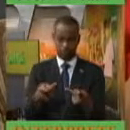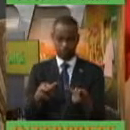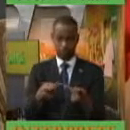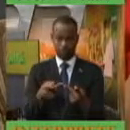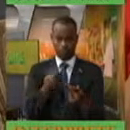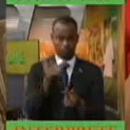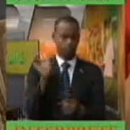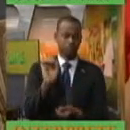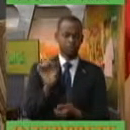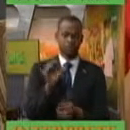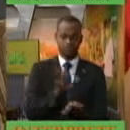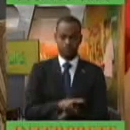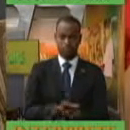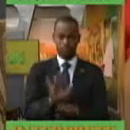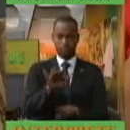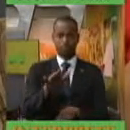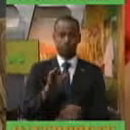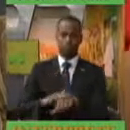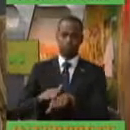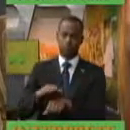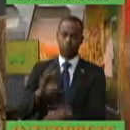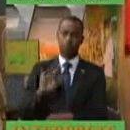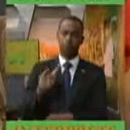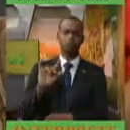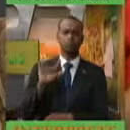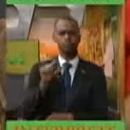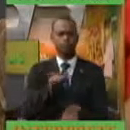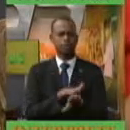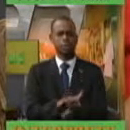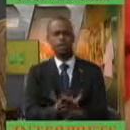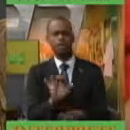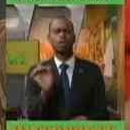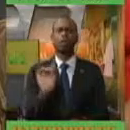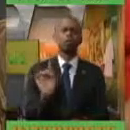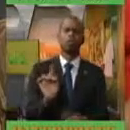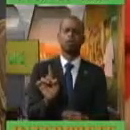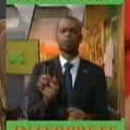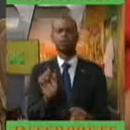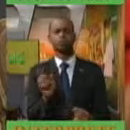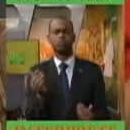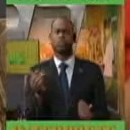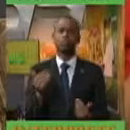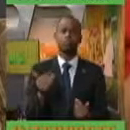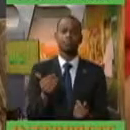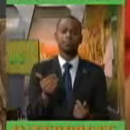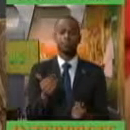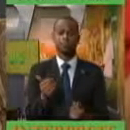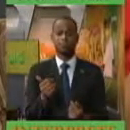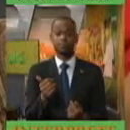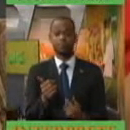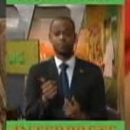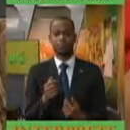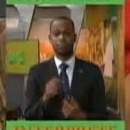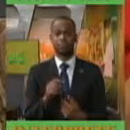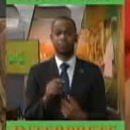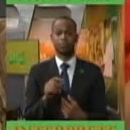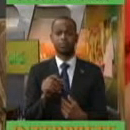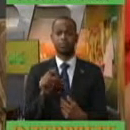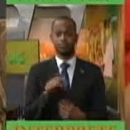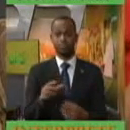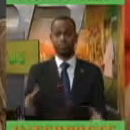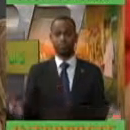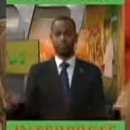tiene la idea de dónde hacer la rampa me llama, Berta, ¿dónde tú crees que podemos hacer la rampa? Pero ir a una